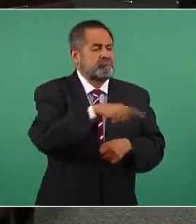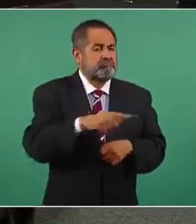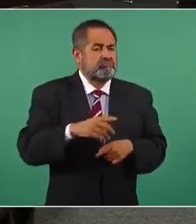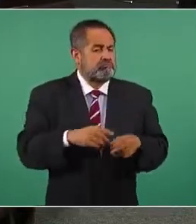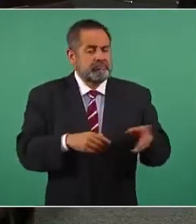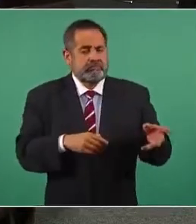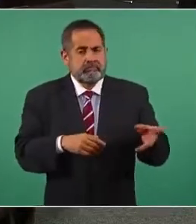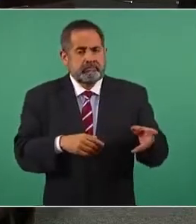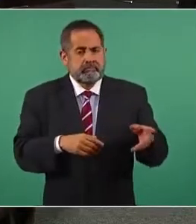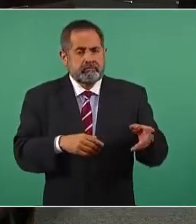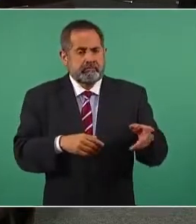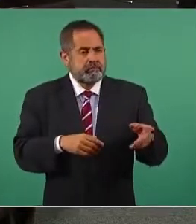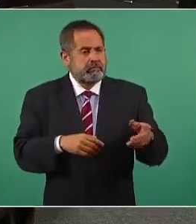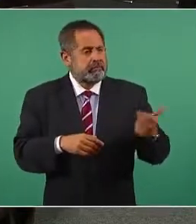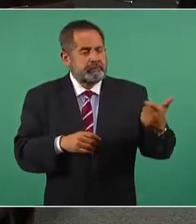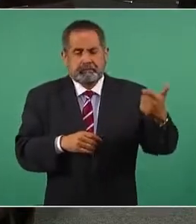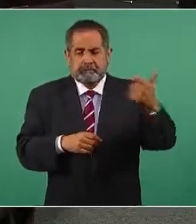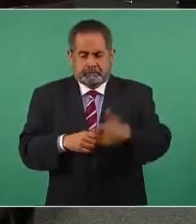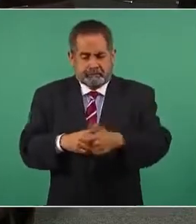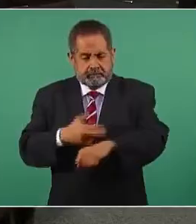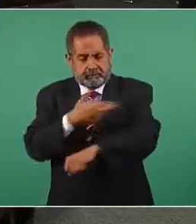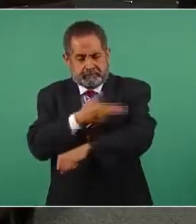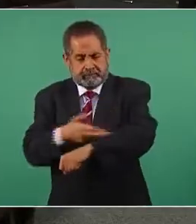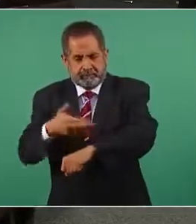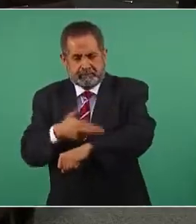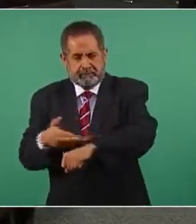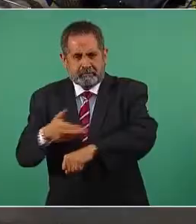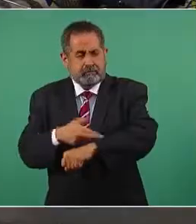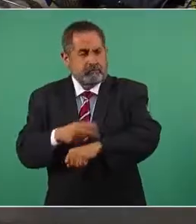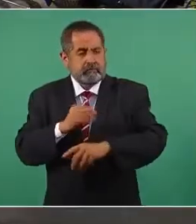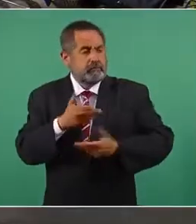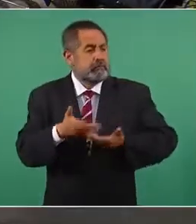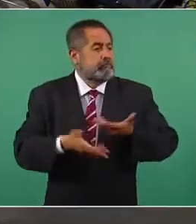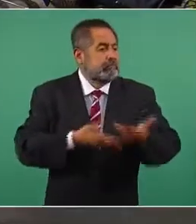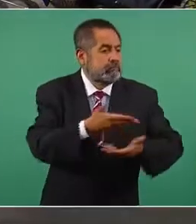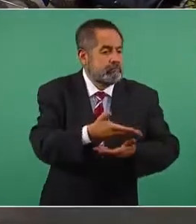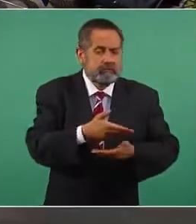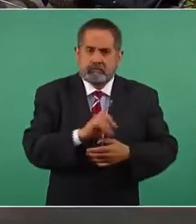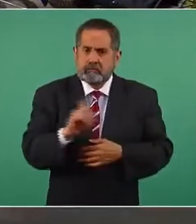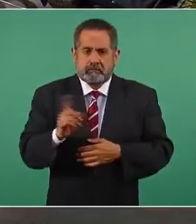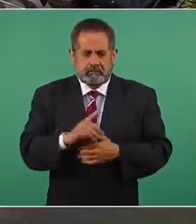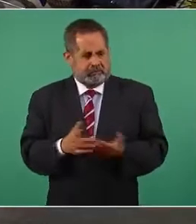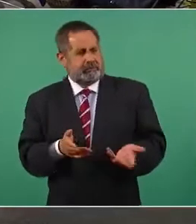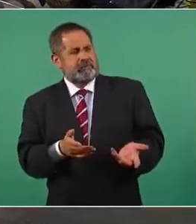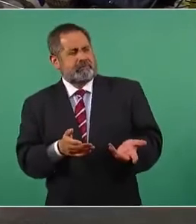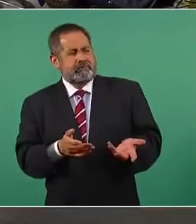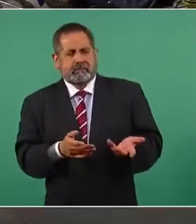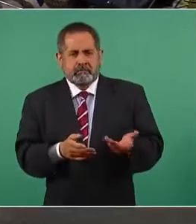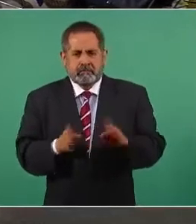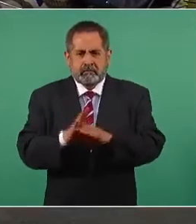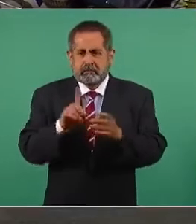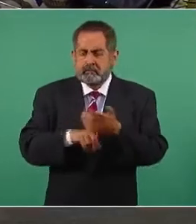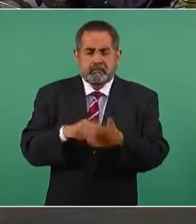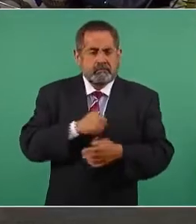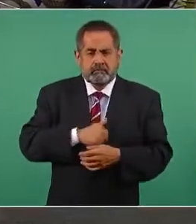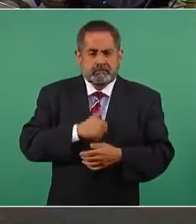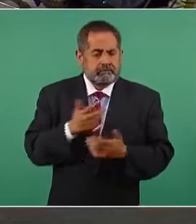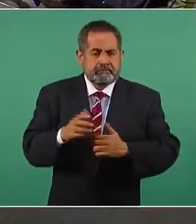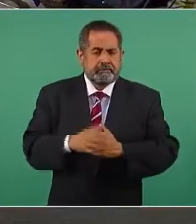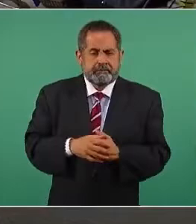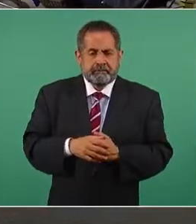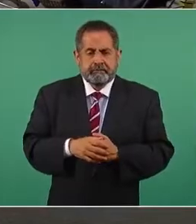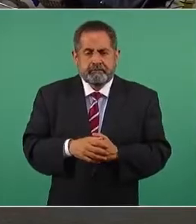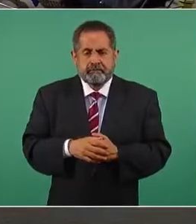pagando por un trámite, no por un servicio. Y desafortunadamente, pues hay que decirlo, señor